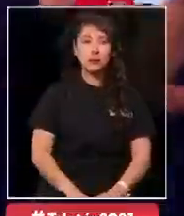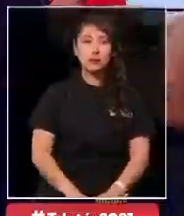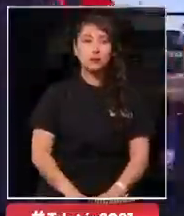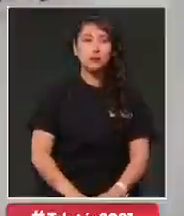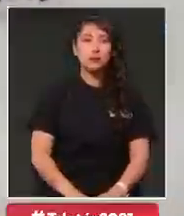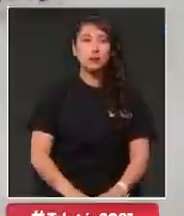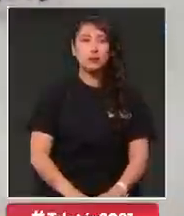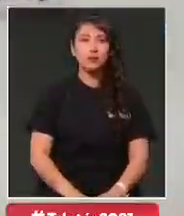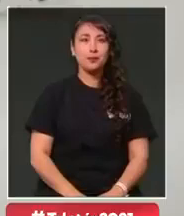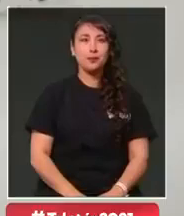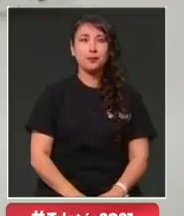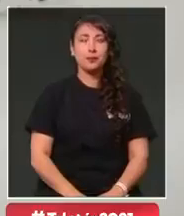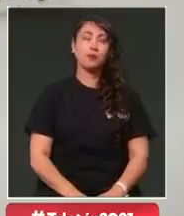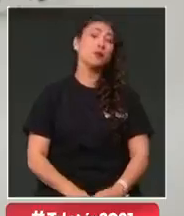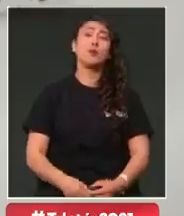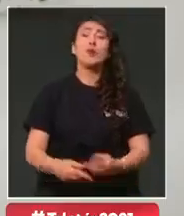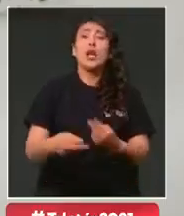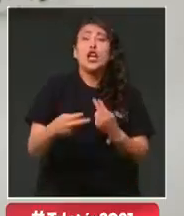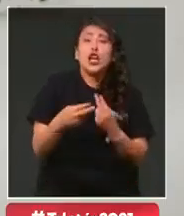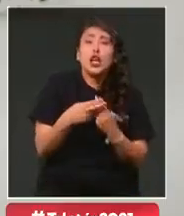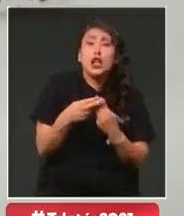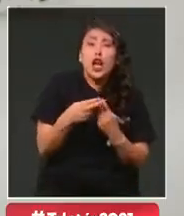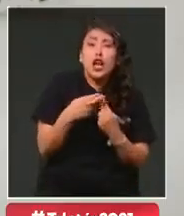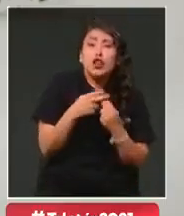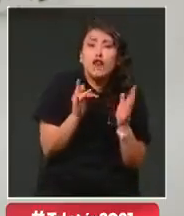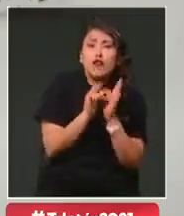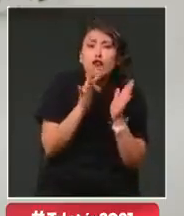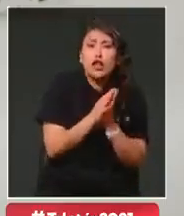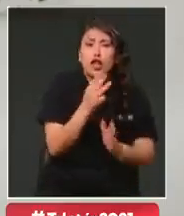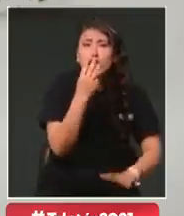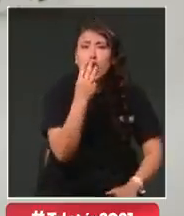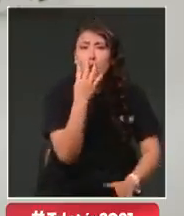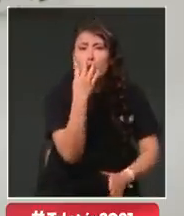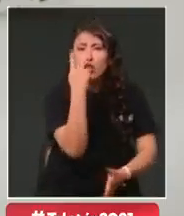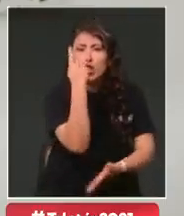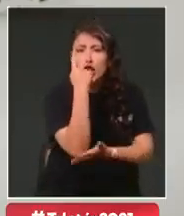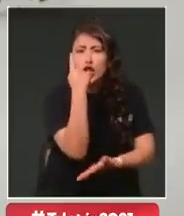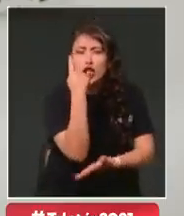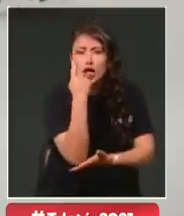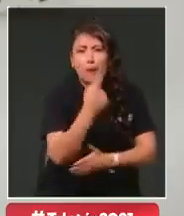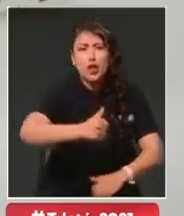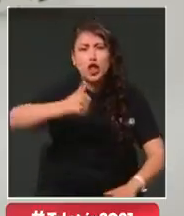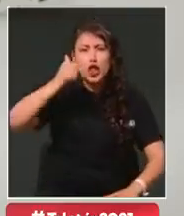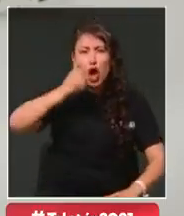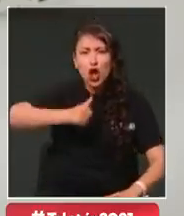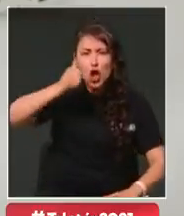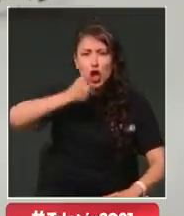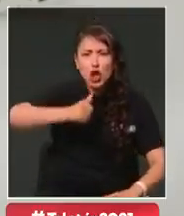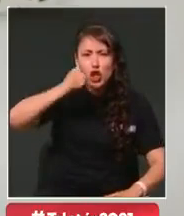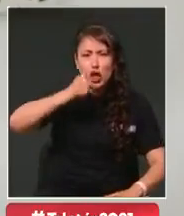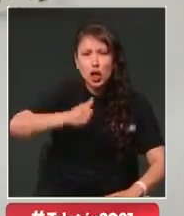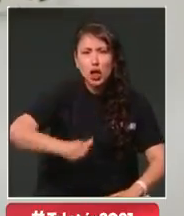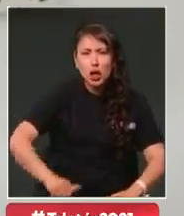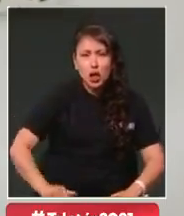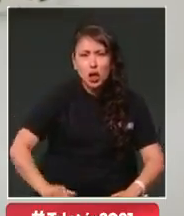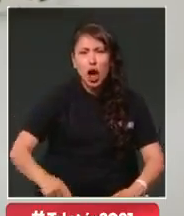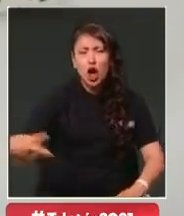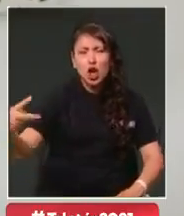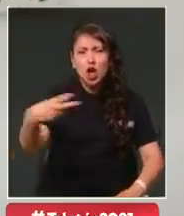Kramer. Teletón 3 y 4 de diciembre. Todos los días.